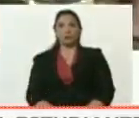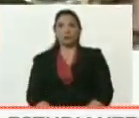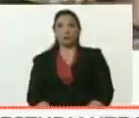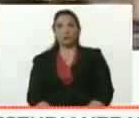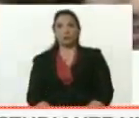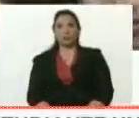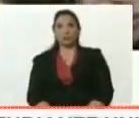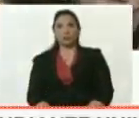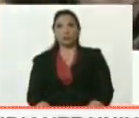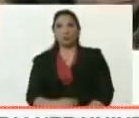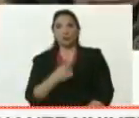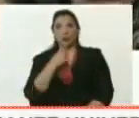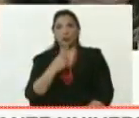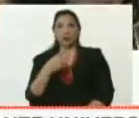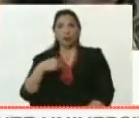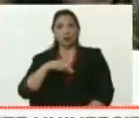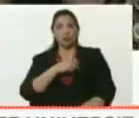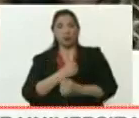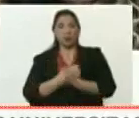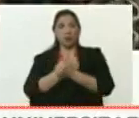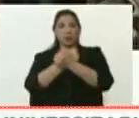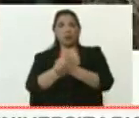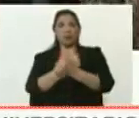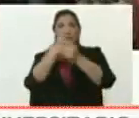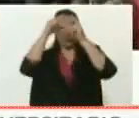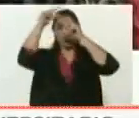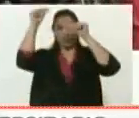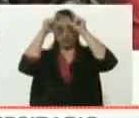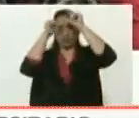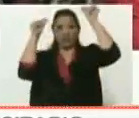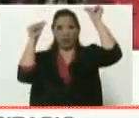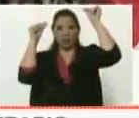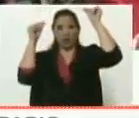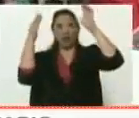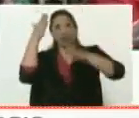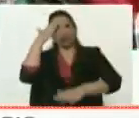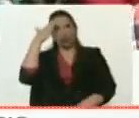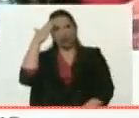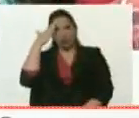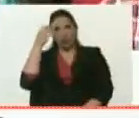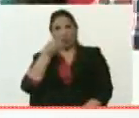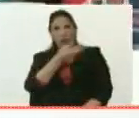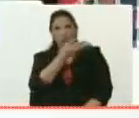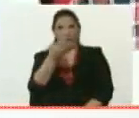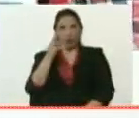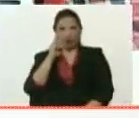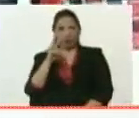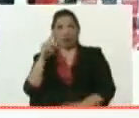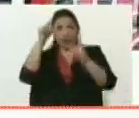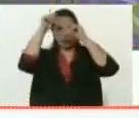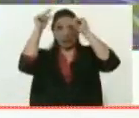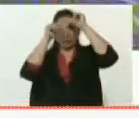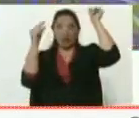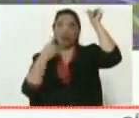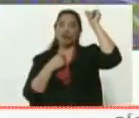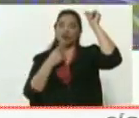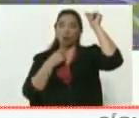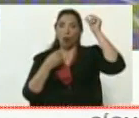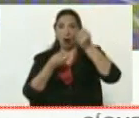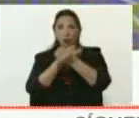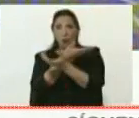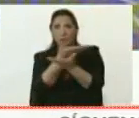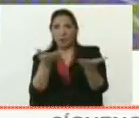Decía nuestro querido Che Guevara, que yo sé que ustedes, su estrella roja los ilumina, decía nuestro querido Che